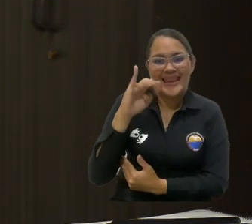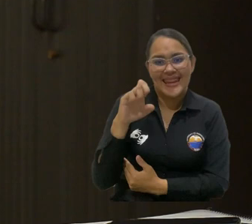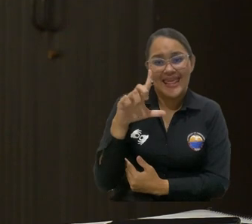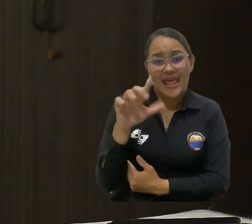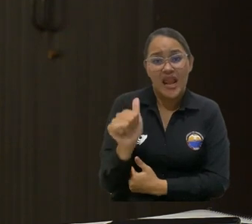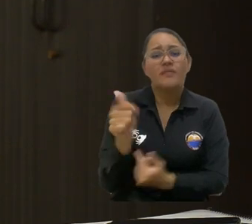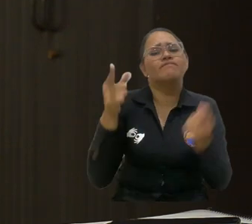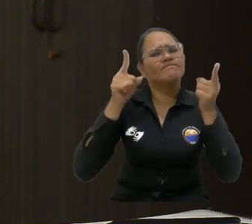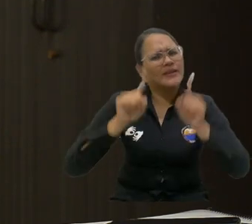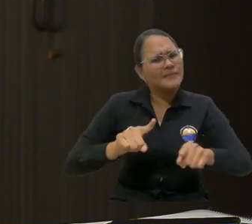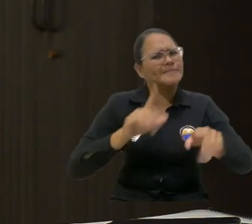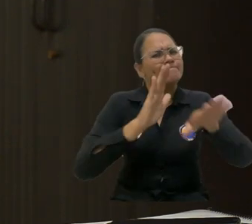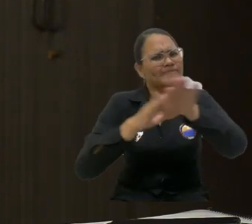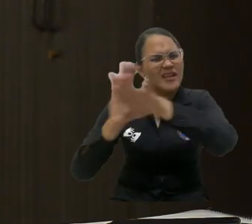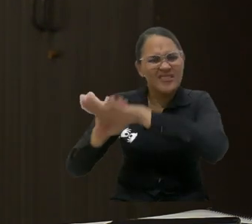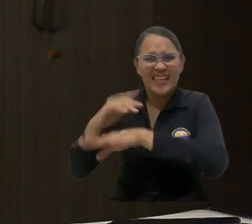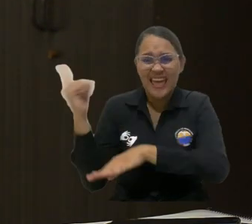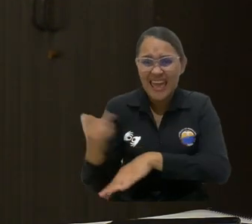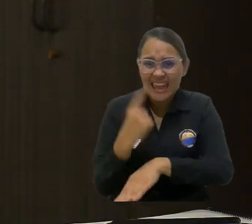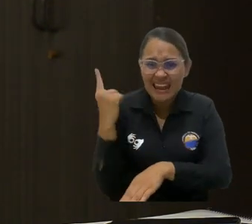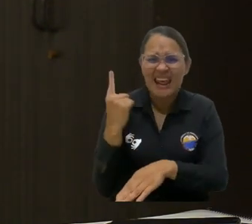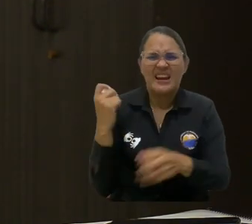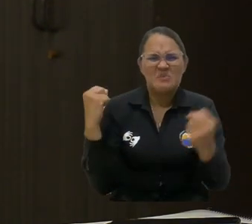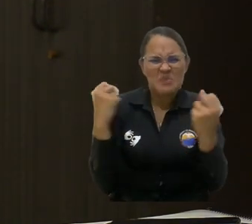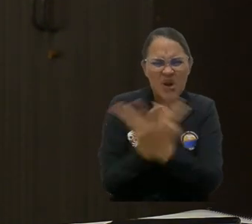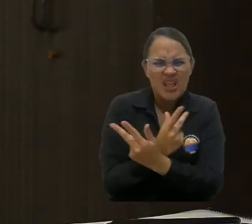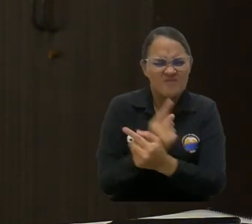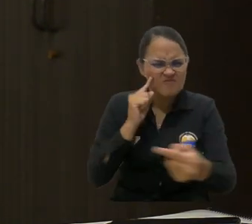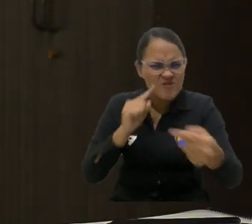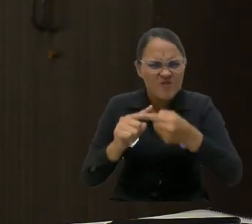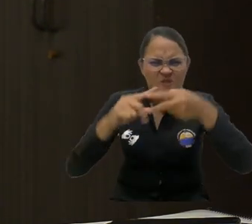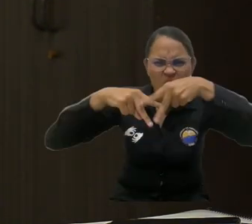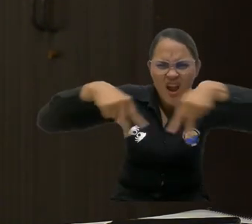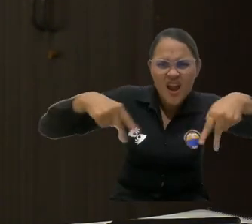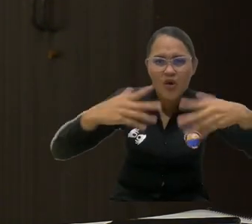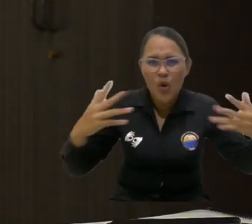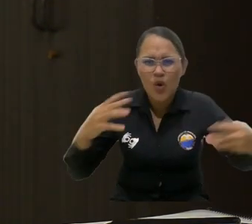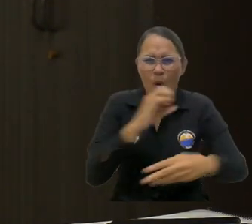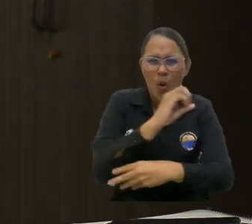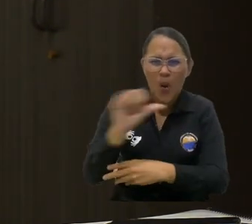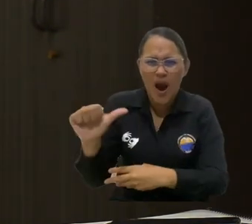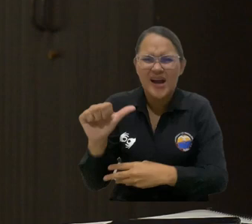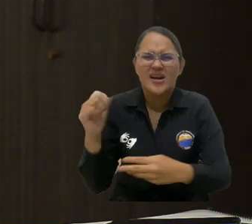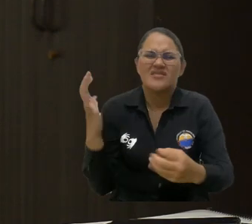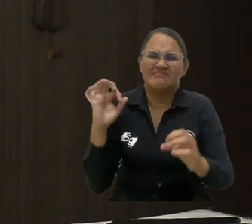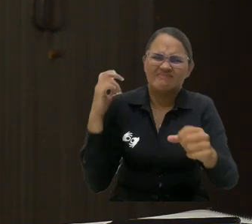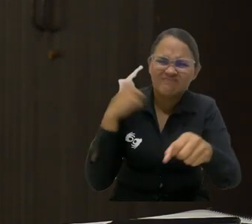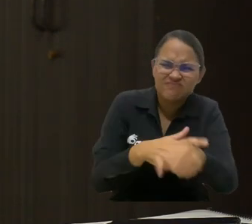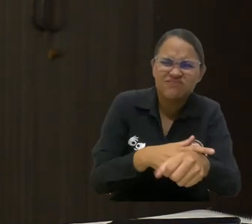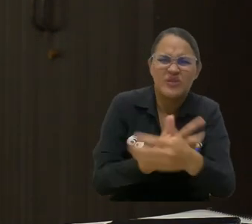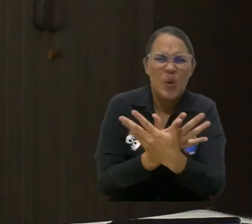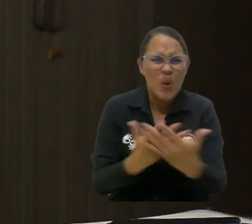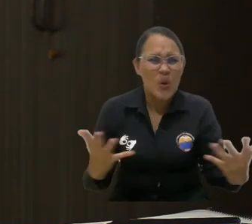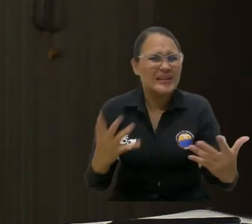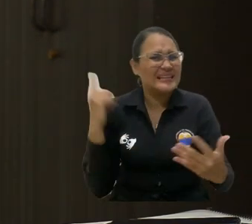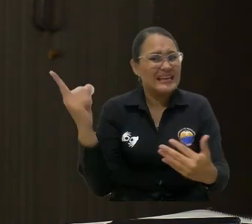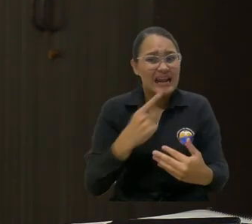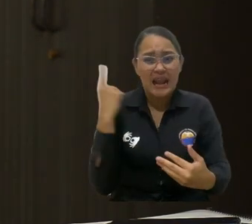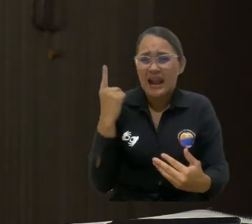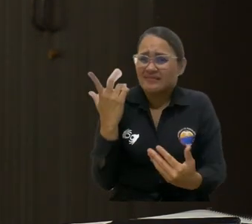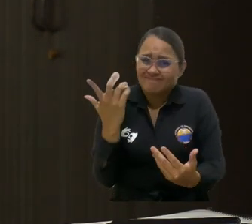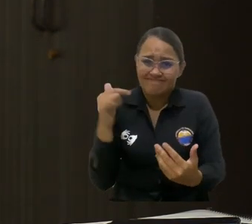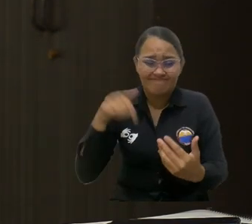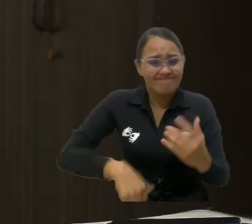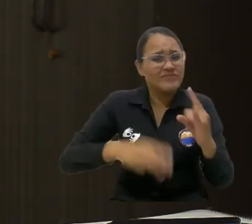Paceña. A su vez, rechazamos todo acto de violencia basado en género y o violencia sexual en contra